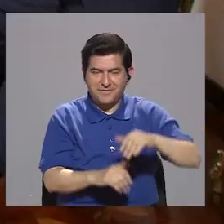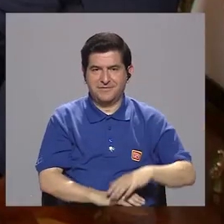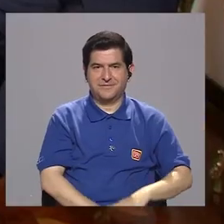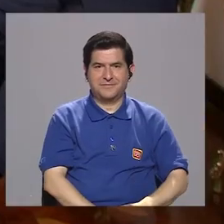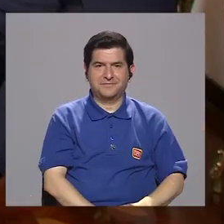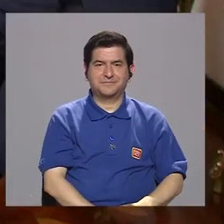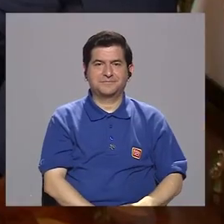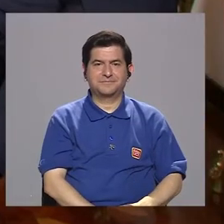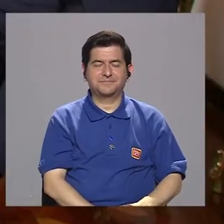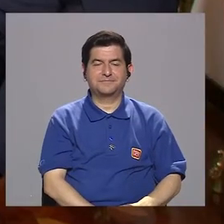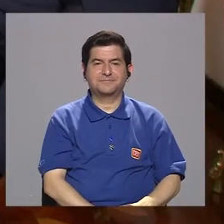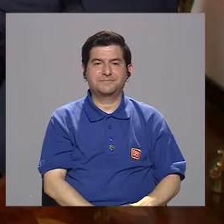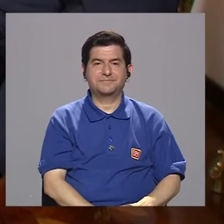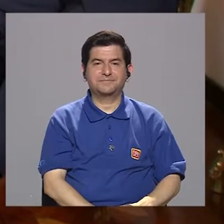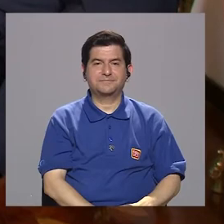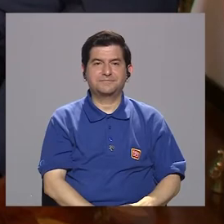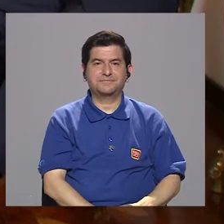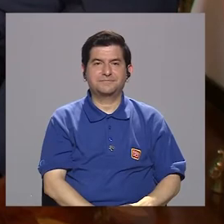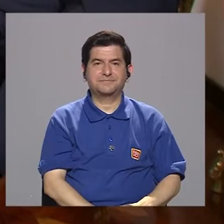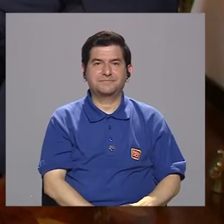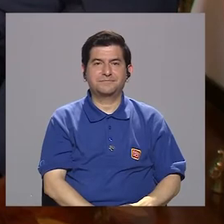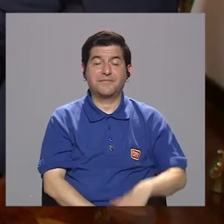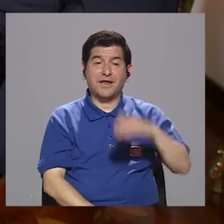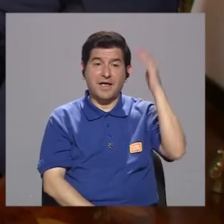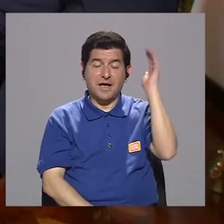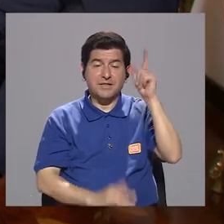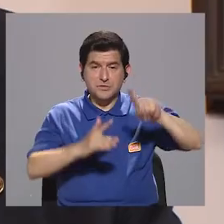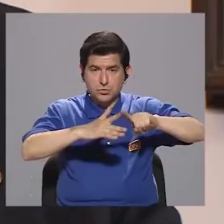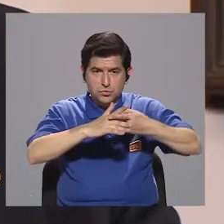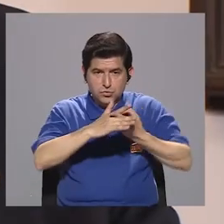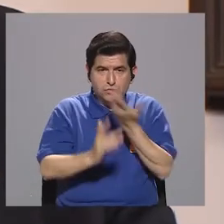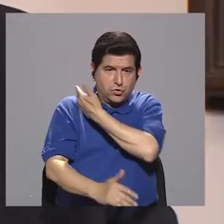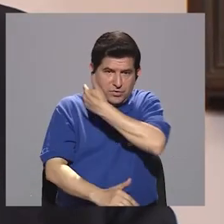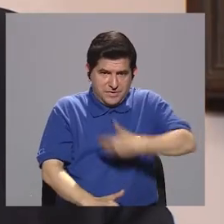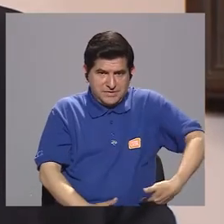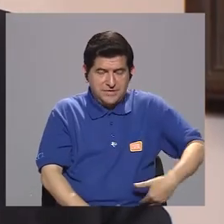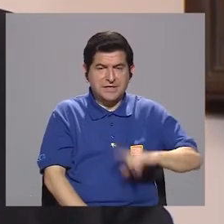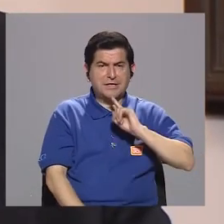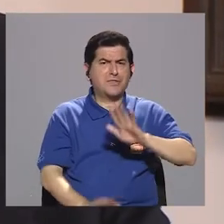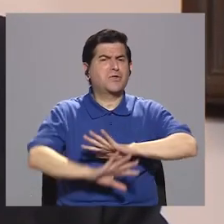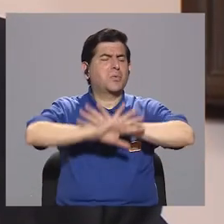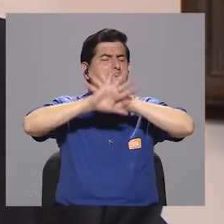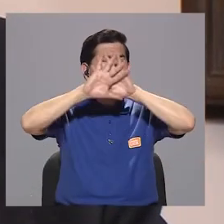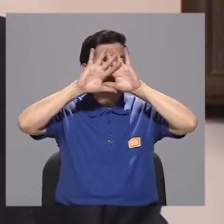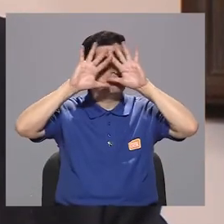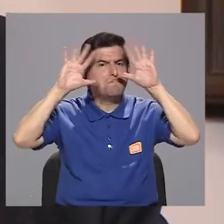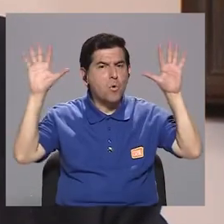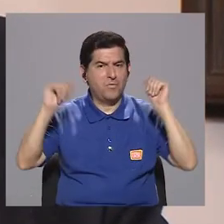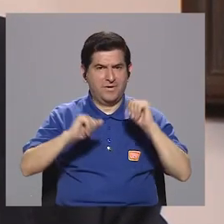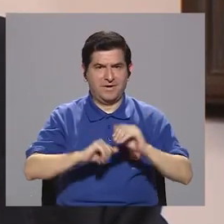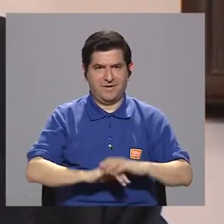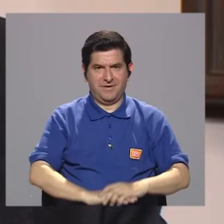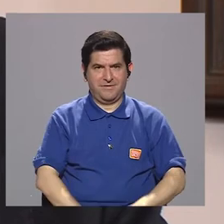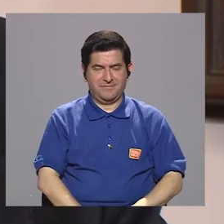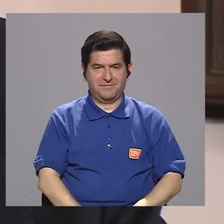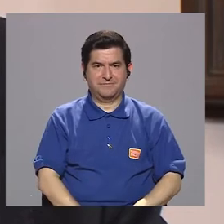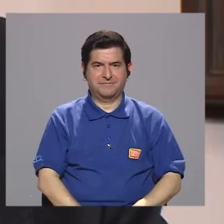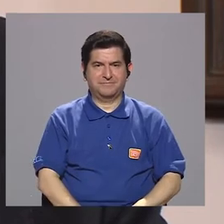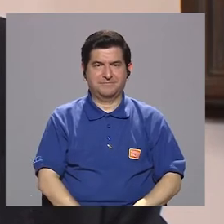discurso de inauguración de la presidencia, él dijo claramente que iba